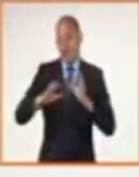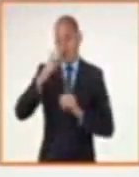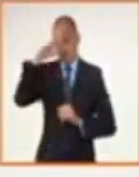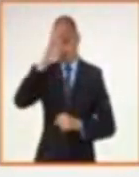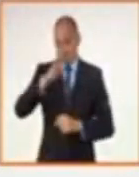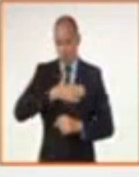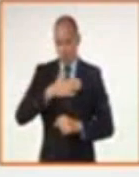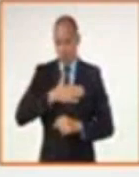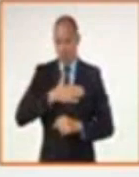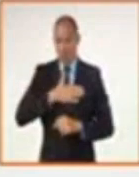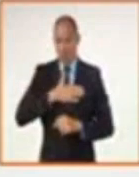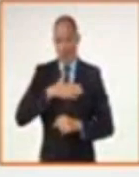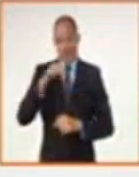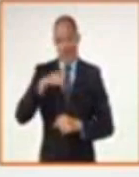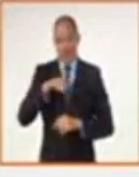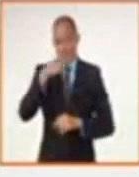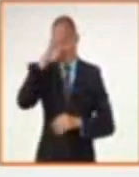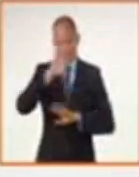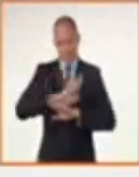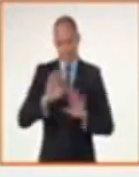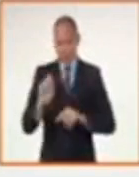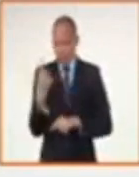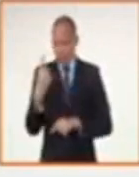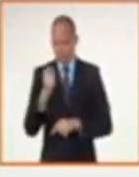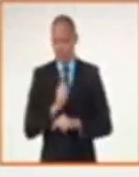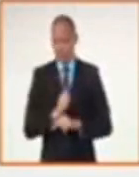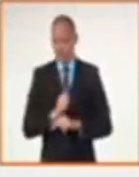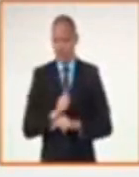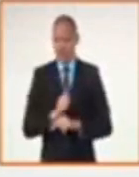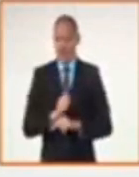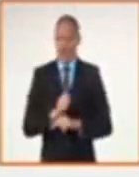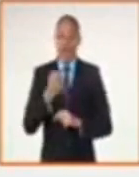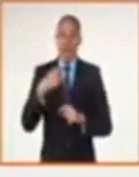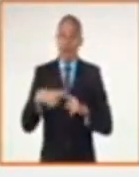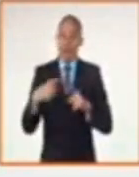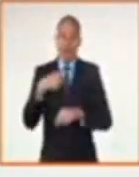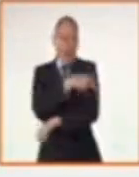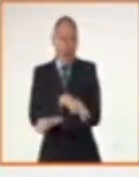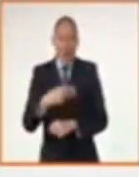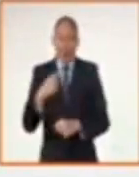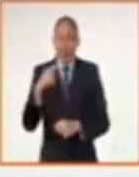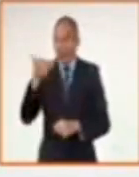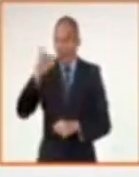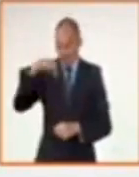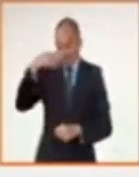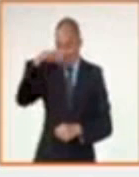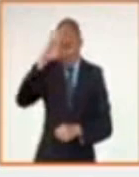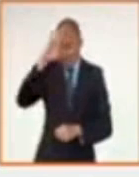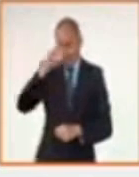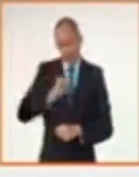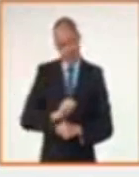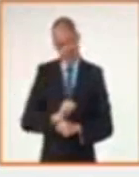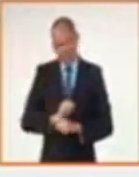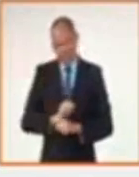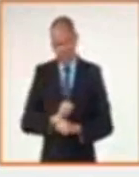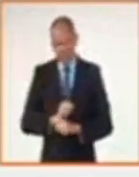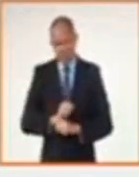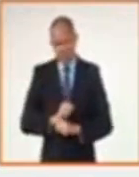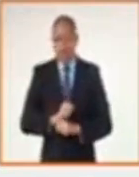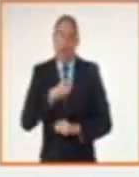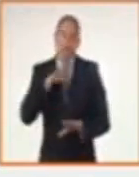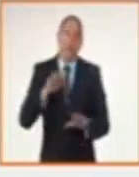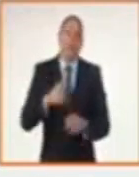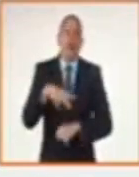igual, quizás haya países como el propio Vietnam, como otros países que pueden tener otro sistema socialista de otro